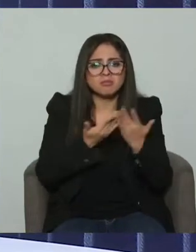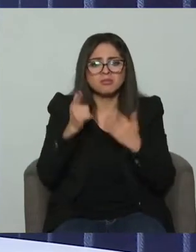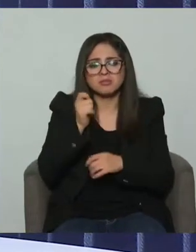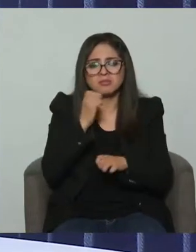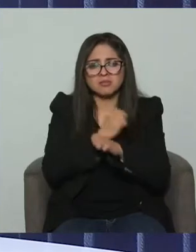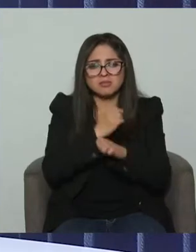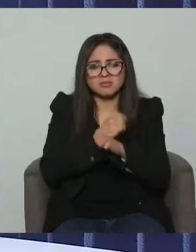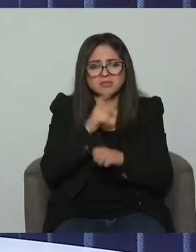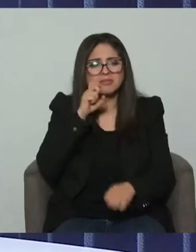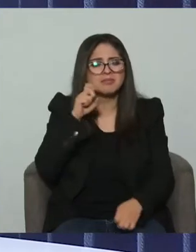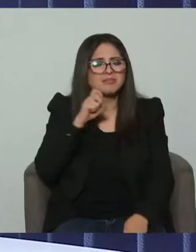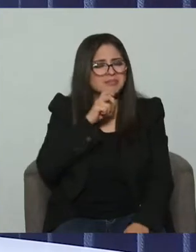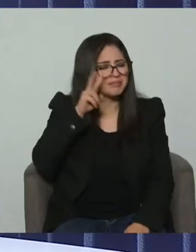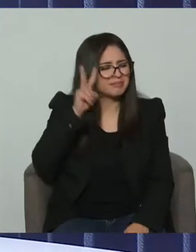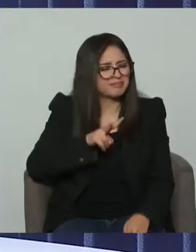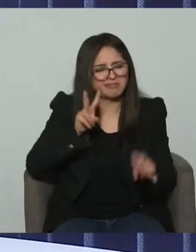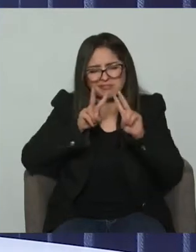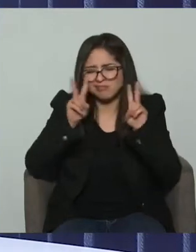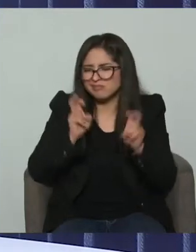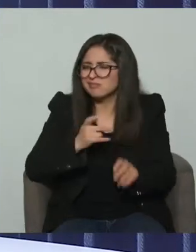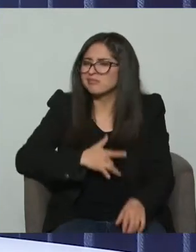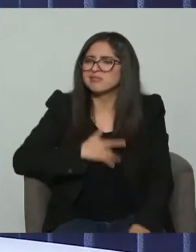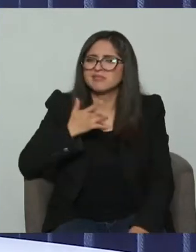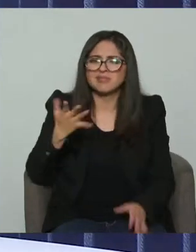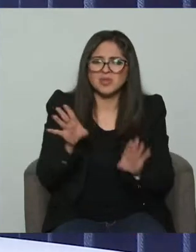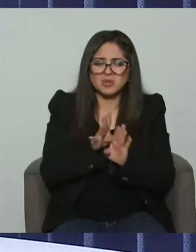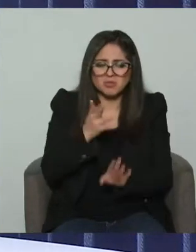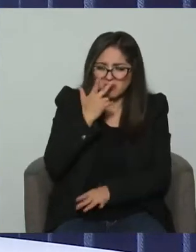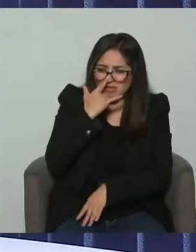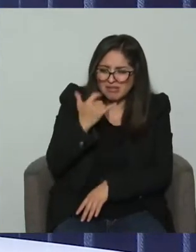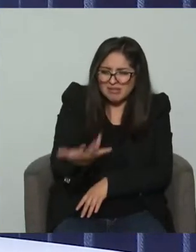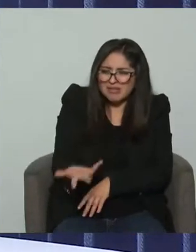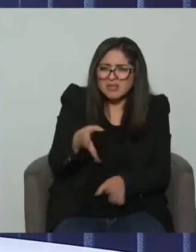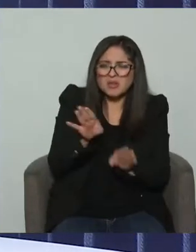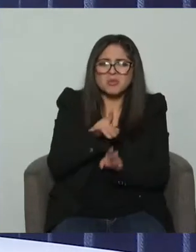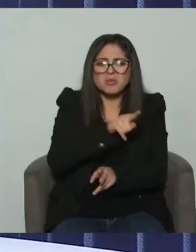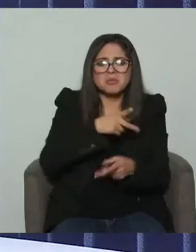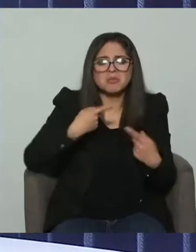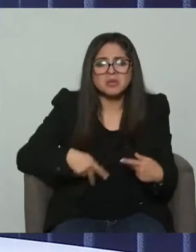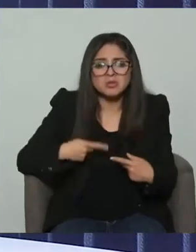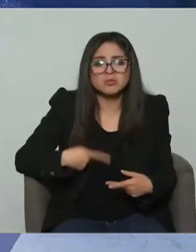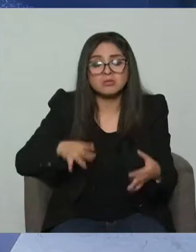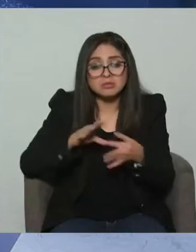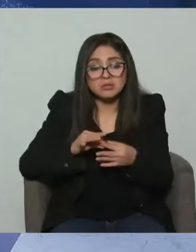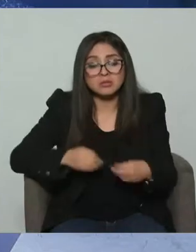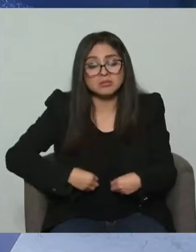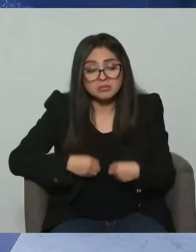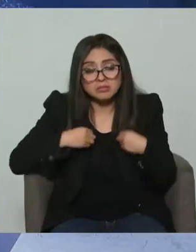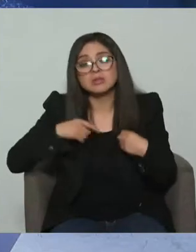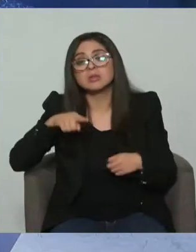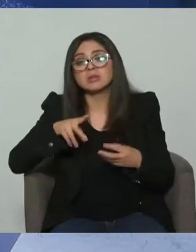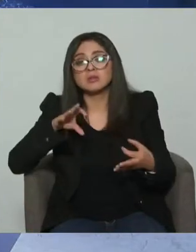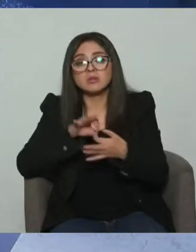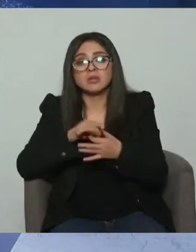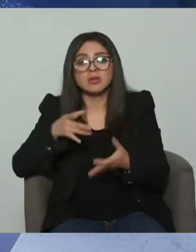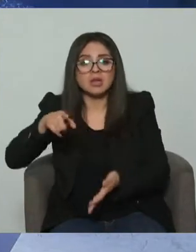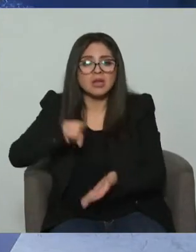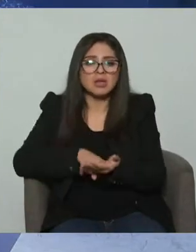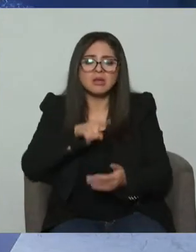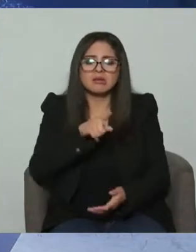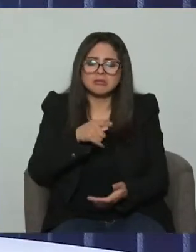repunte importante, ¿no? Estamos hablando también de la violencia que tiene que ver con la violencia sexual y el turismo sexual, ¿no? Que también ha